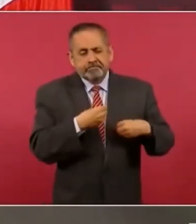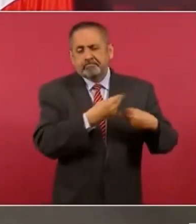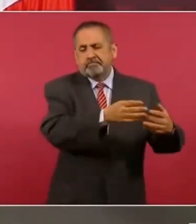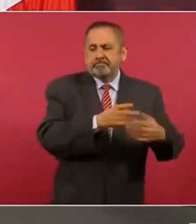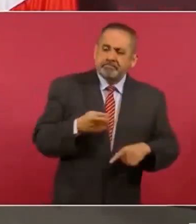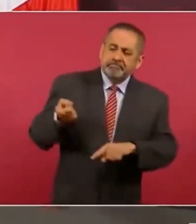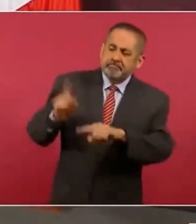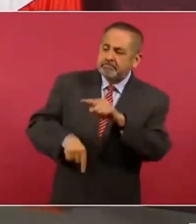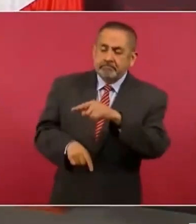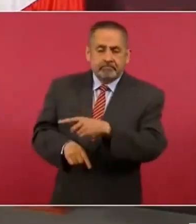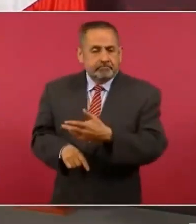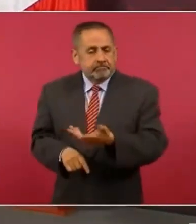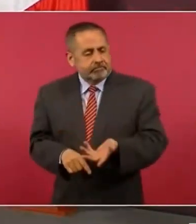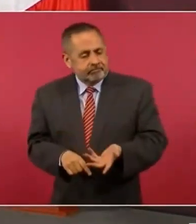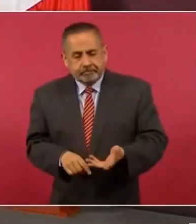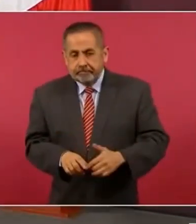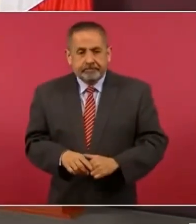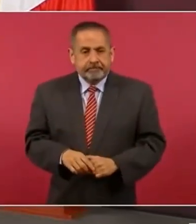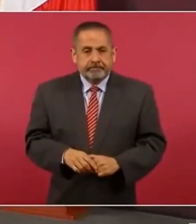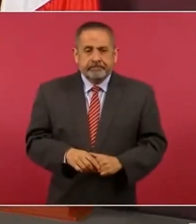de el supuesto,